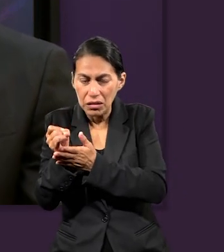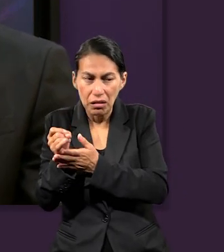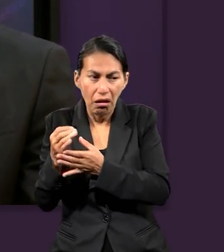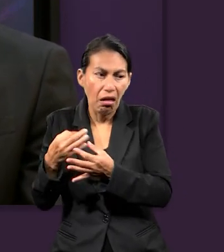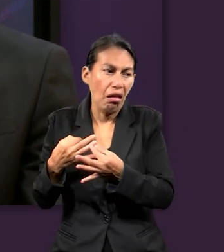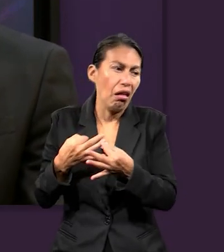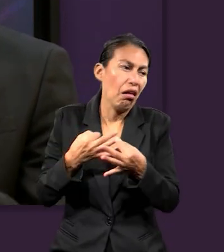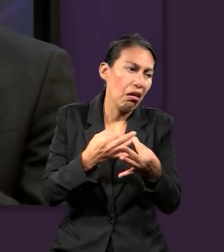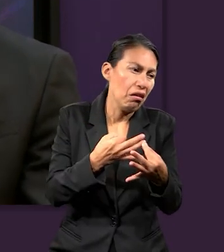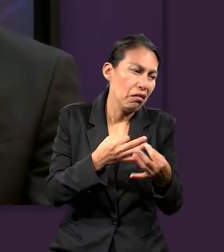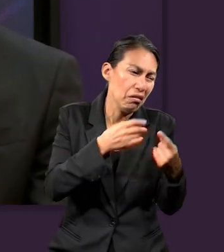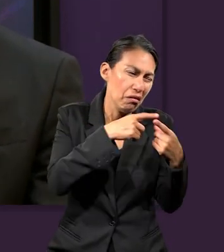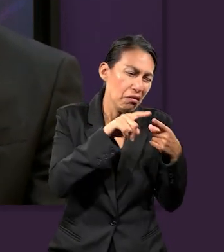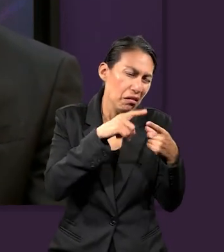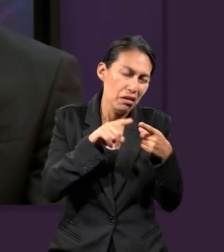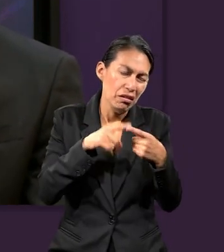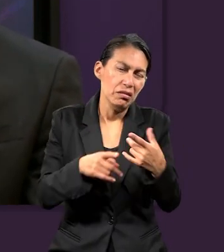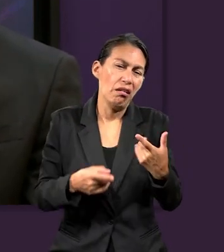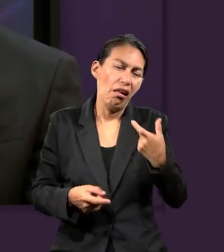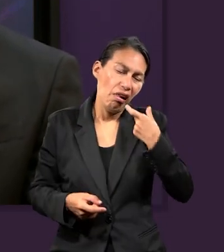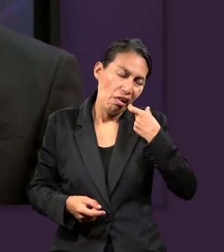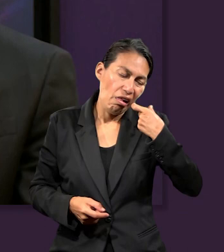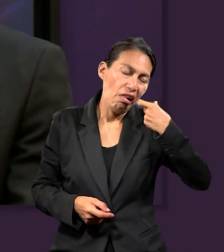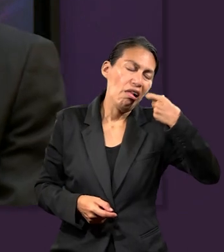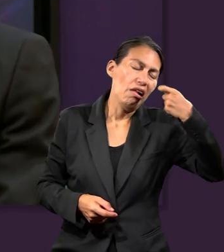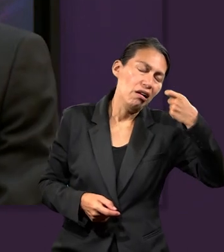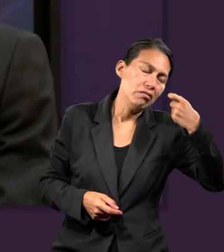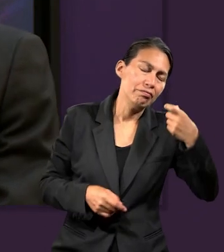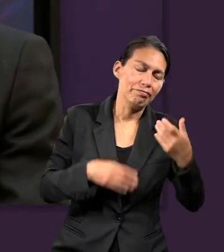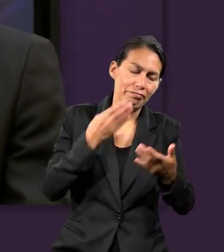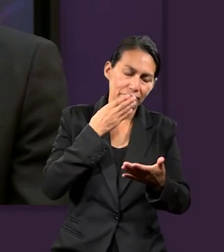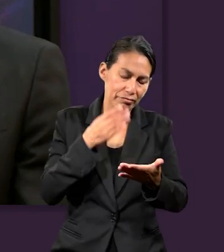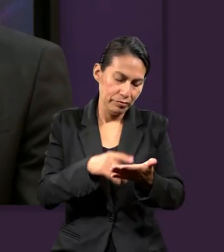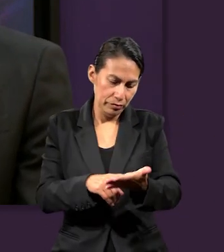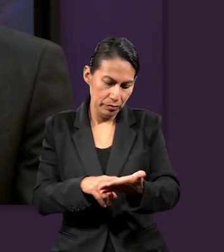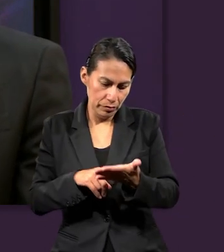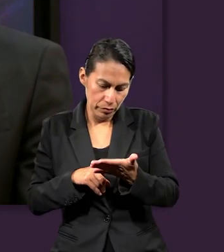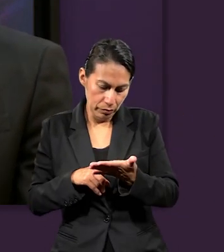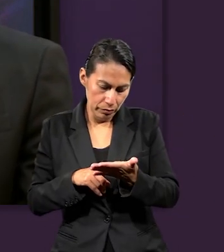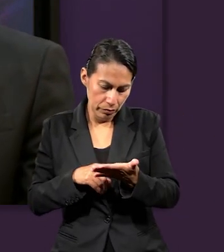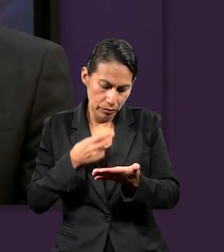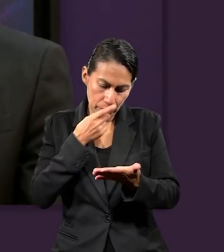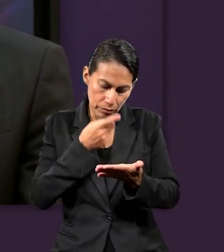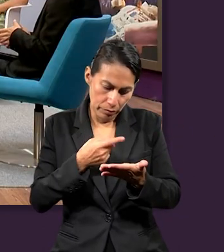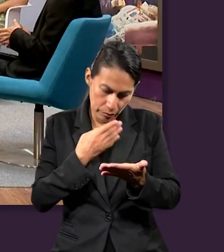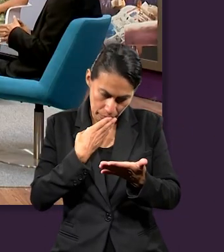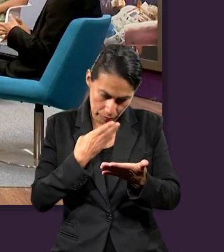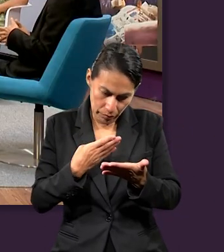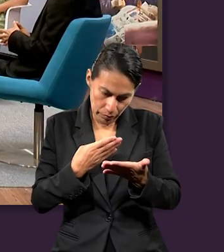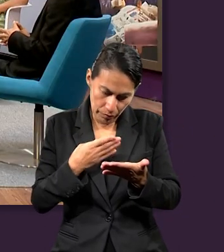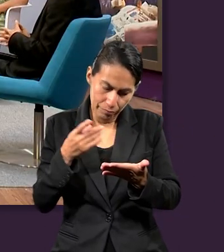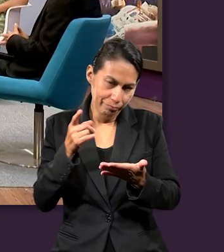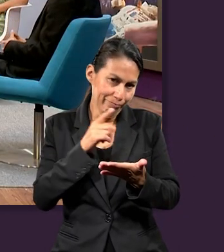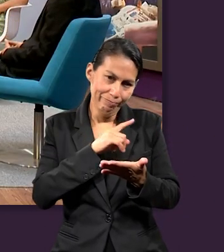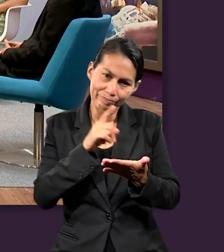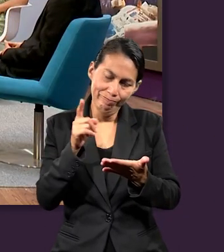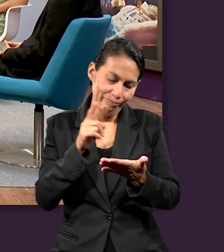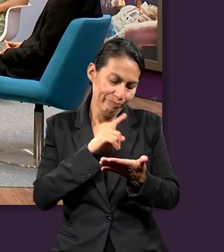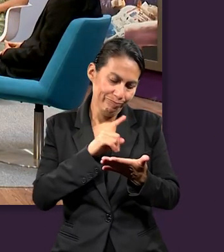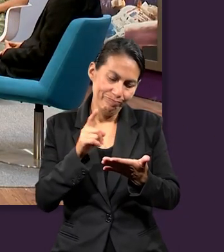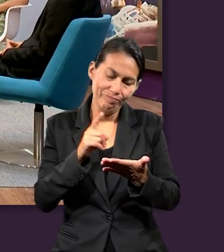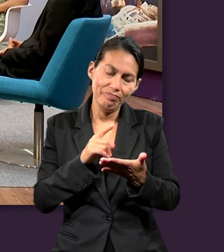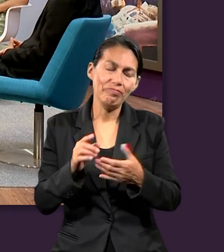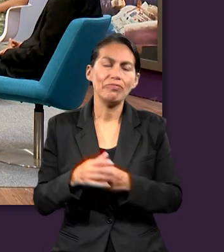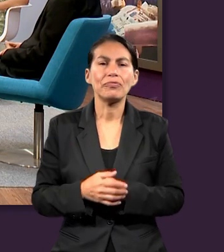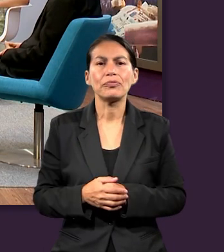liderazgos tras instituciones que probablemente a la luz de las escrituras entenderíamos que no son las correctas